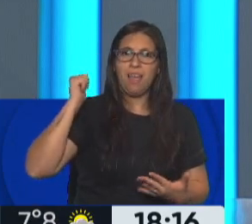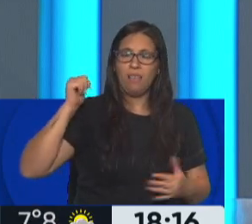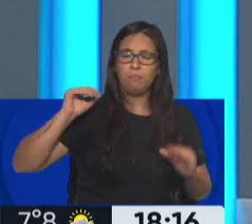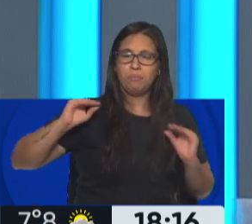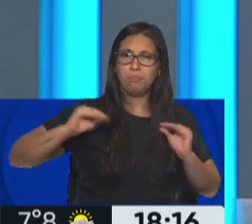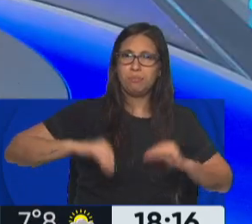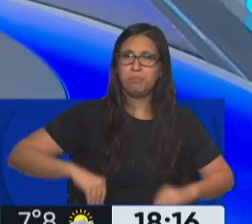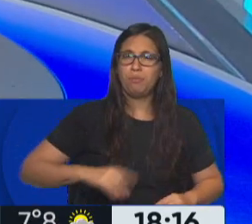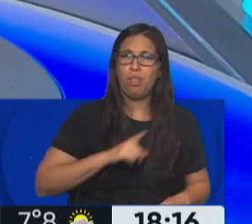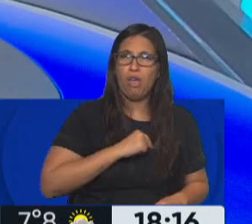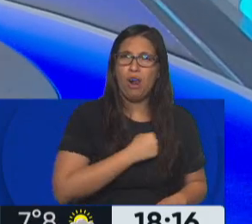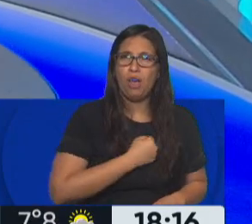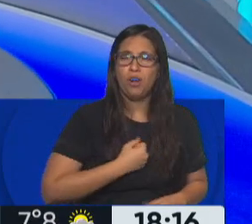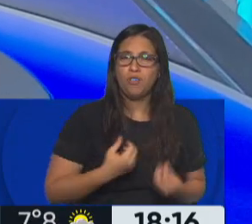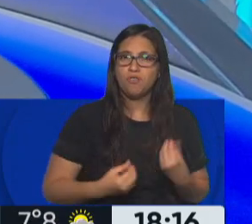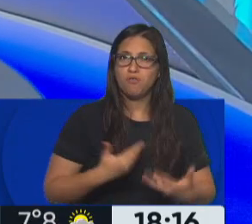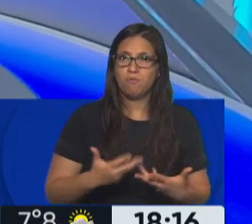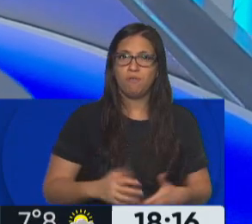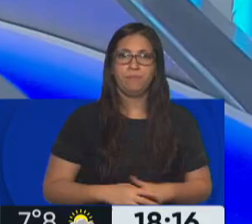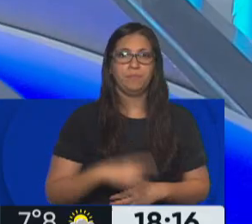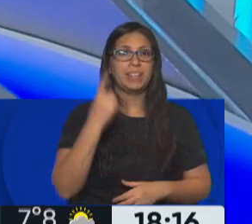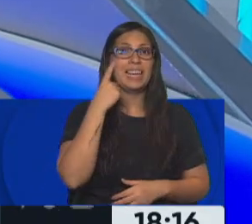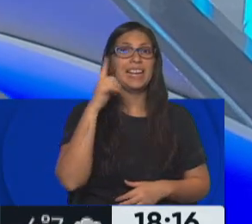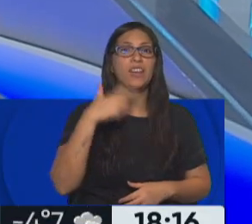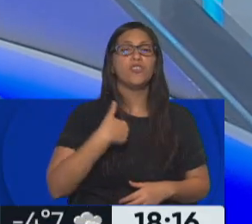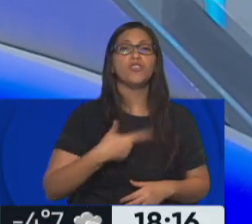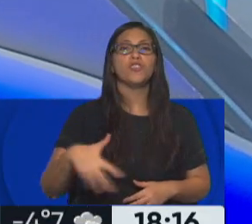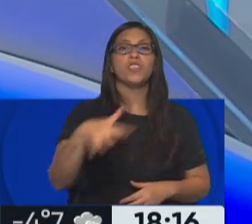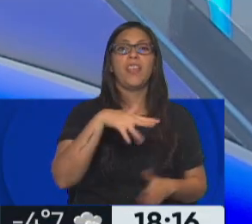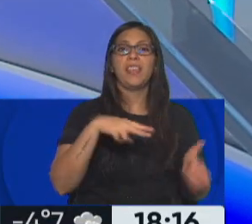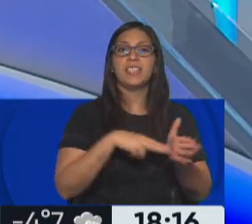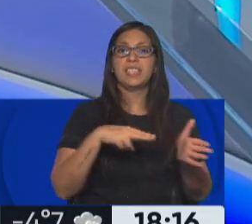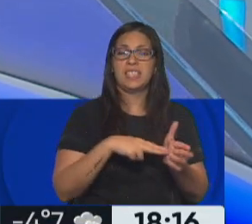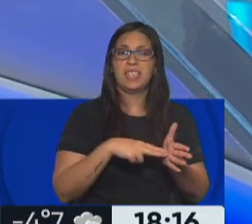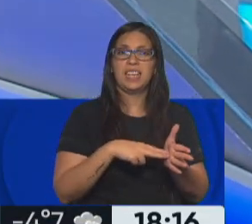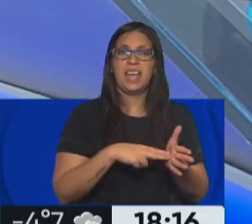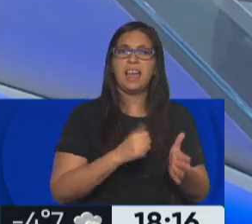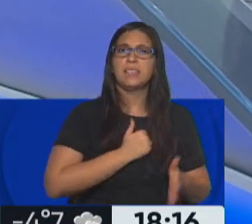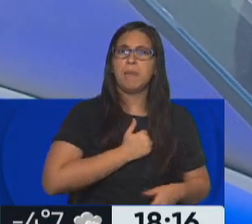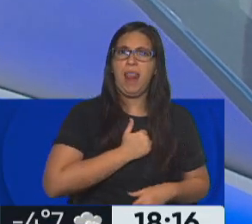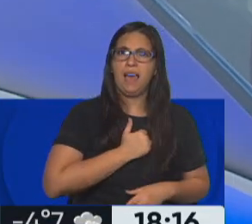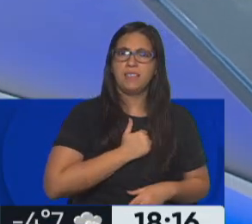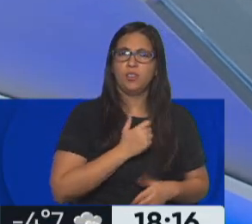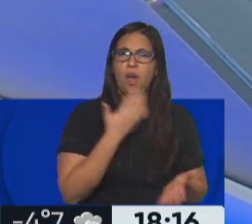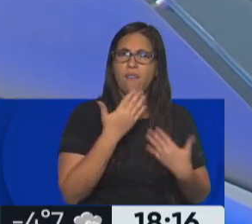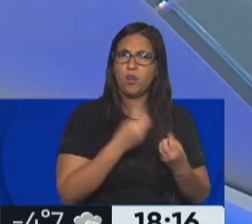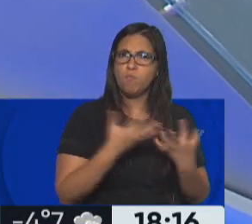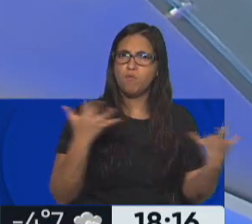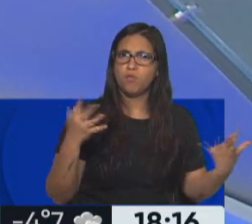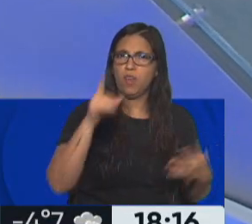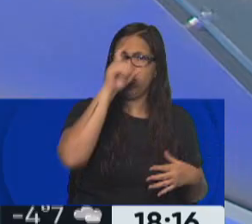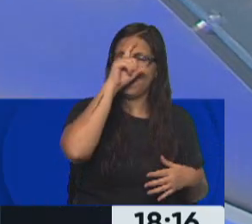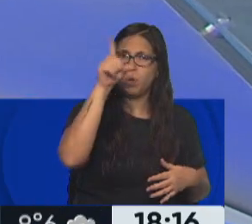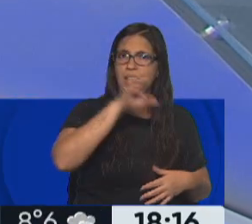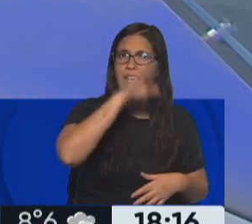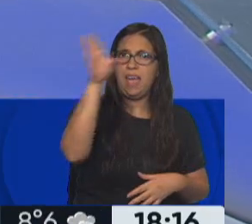décadas, Sí, tan mira, doloroso. Yo creo que hay mucha esperanza en la sociedad siria. Yo he hablado con muchos sirios que están en Estambul. Yo estuve el año pasado y entrevisté